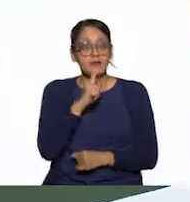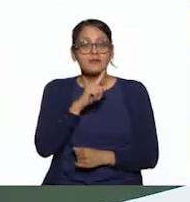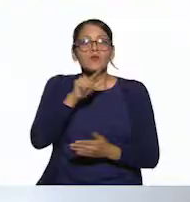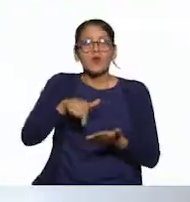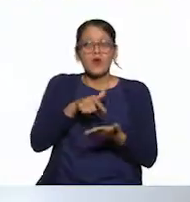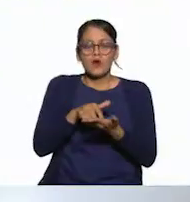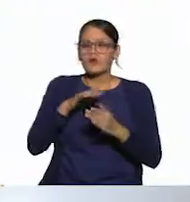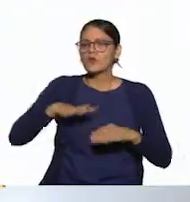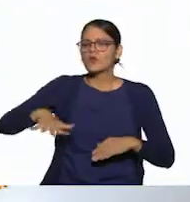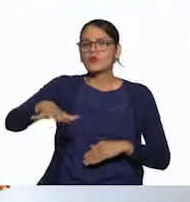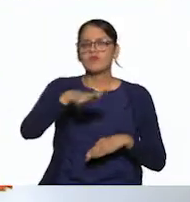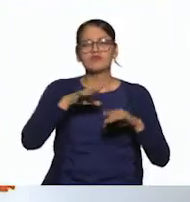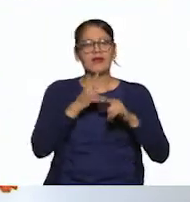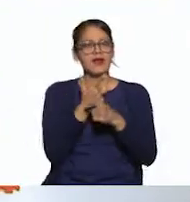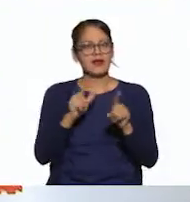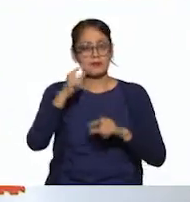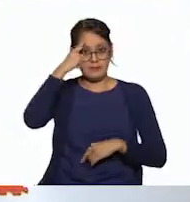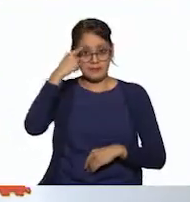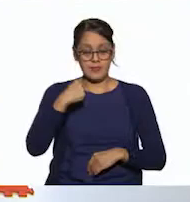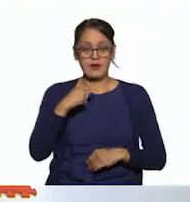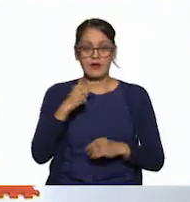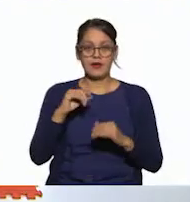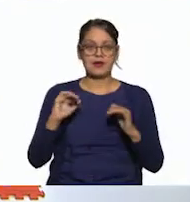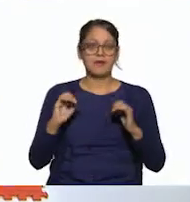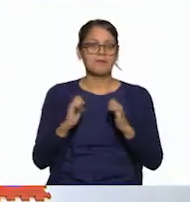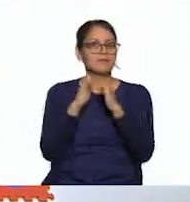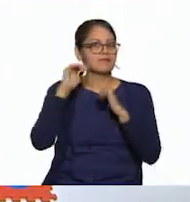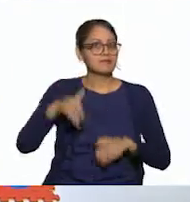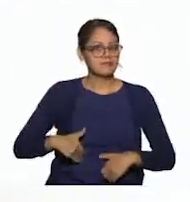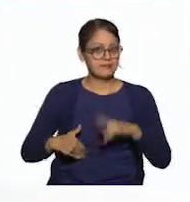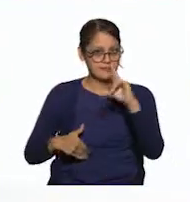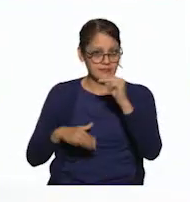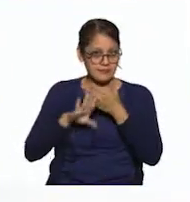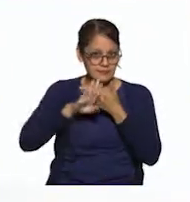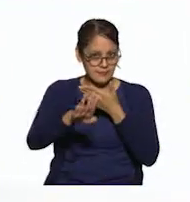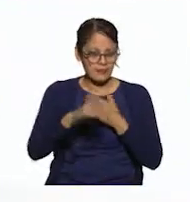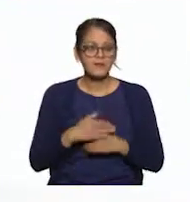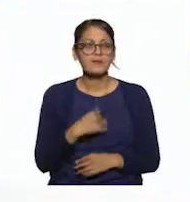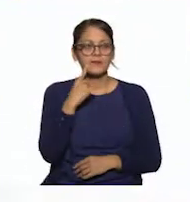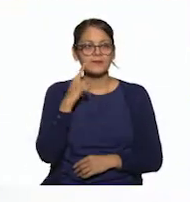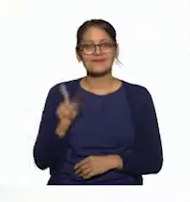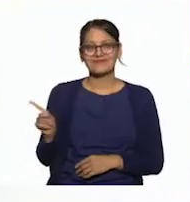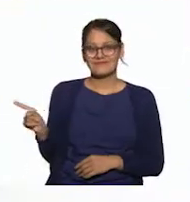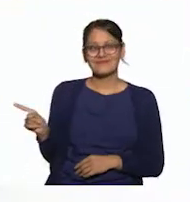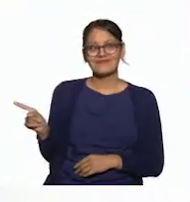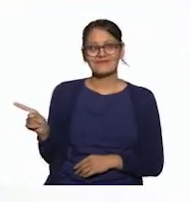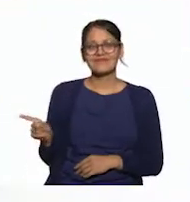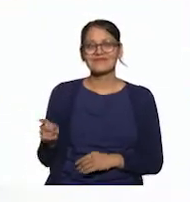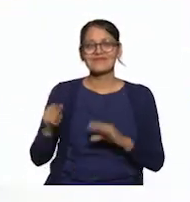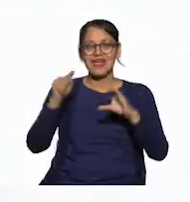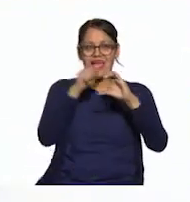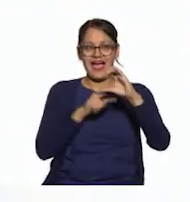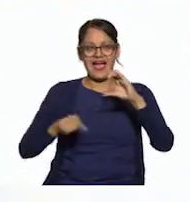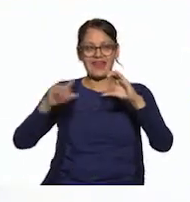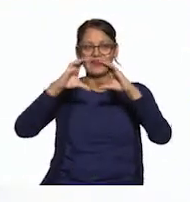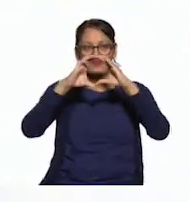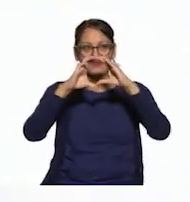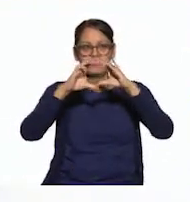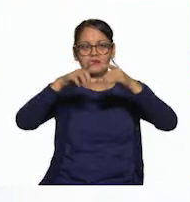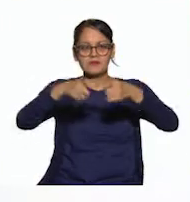espacio despejado para evitar algún accidente. Así es. Y estaría bueno, nosotros tenemos aquí este aro, pero en casa tal vez lo pueden